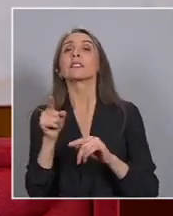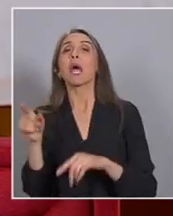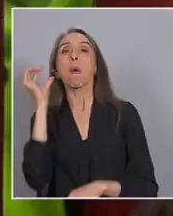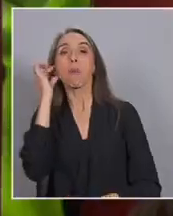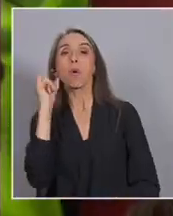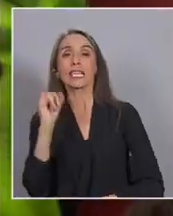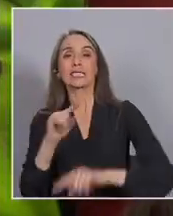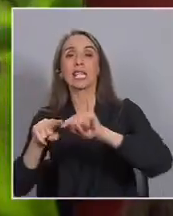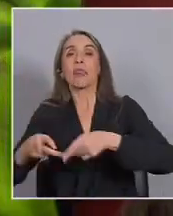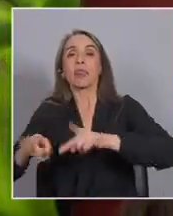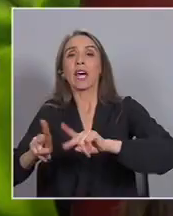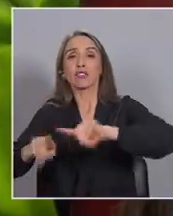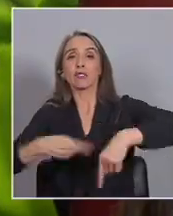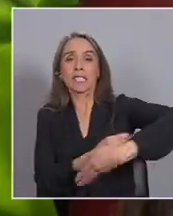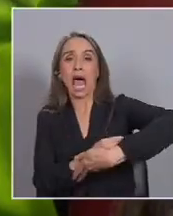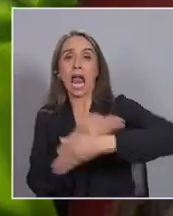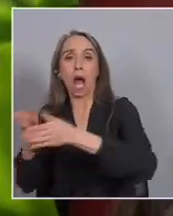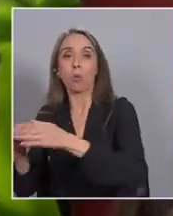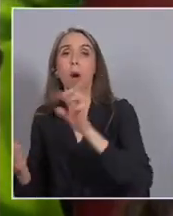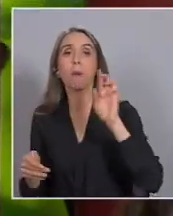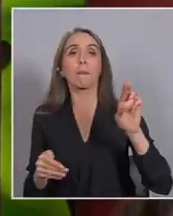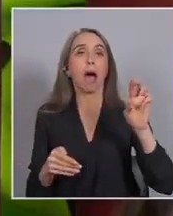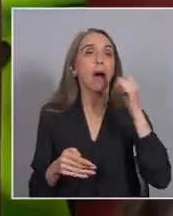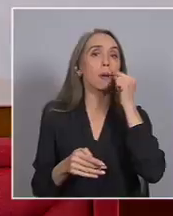hoy afecta a las mujeres.